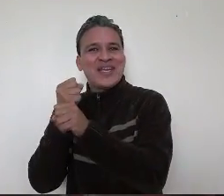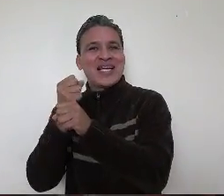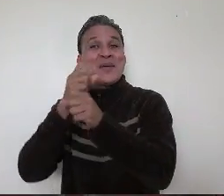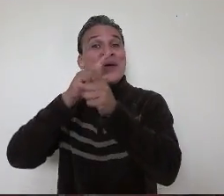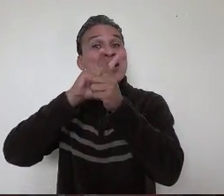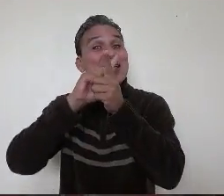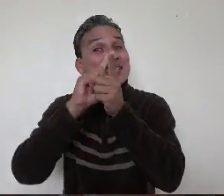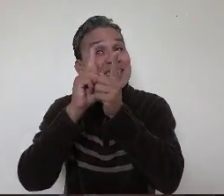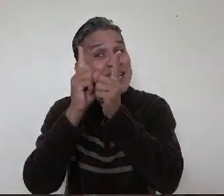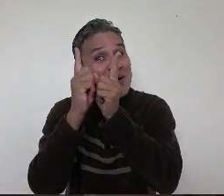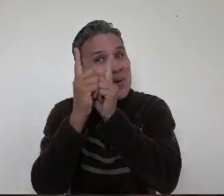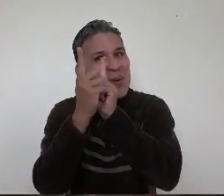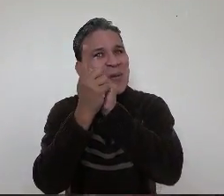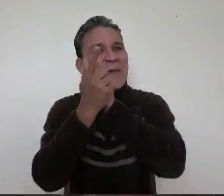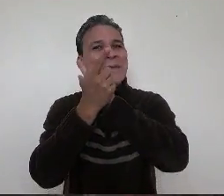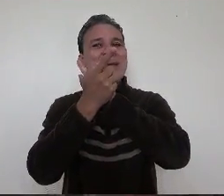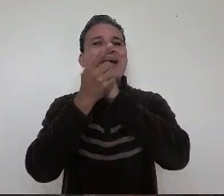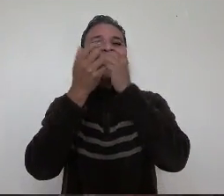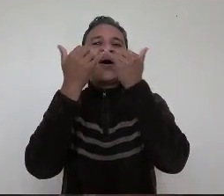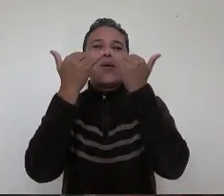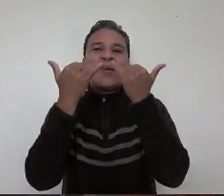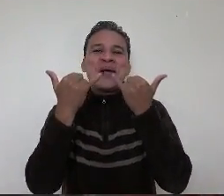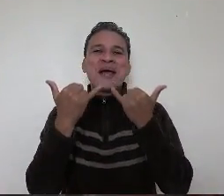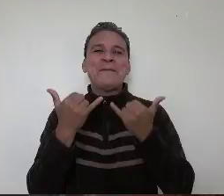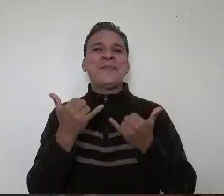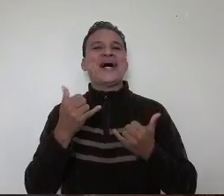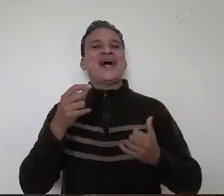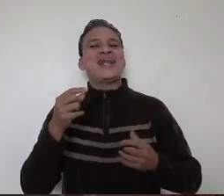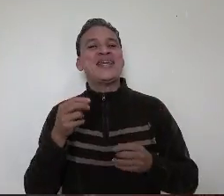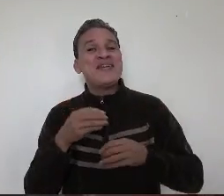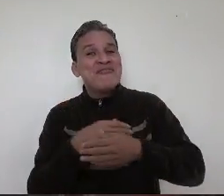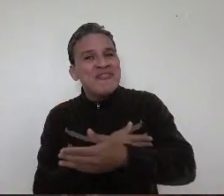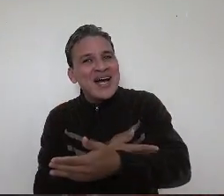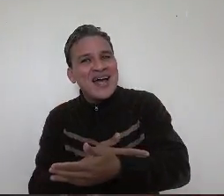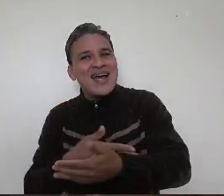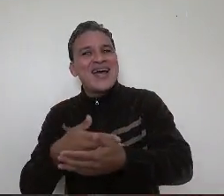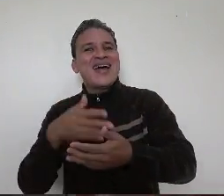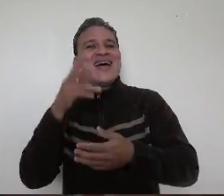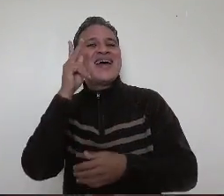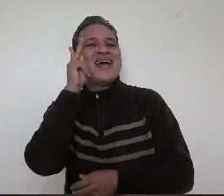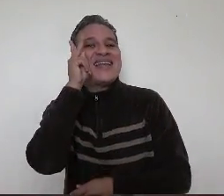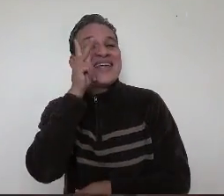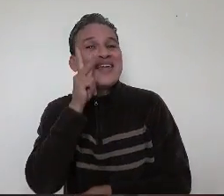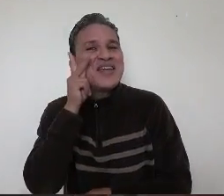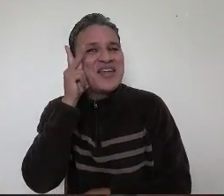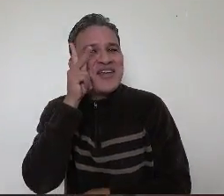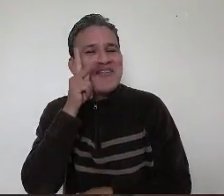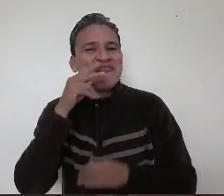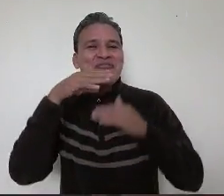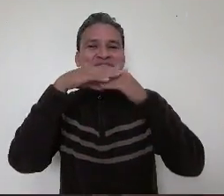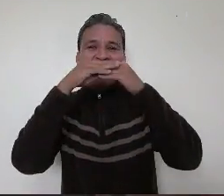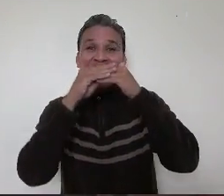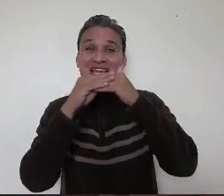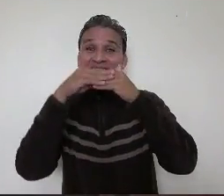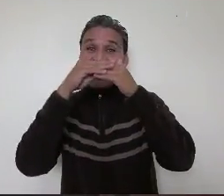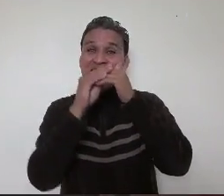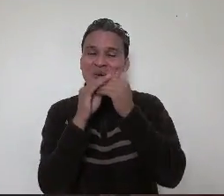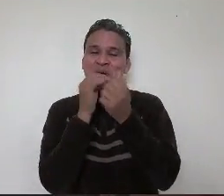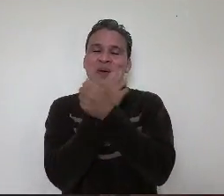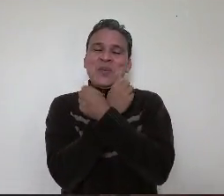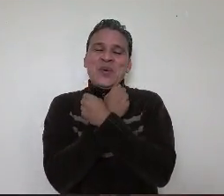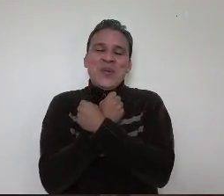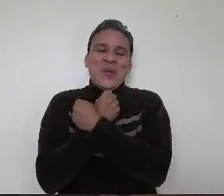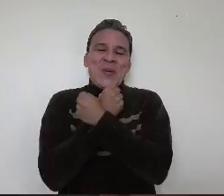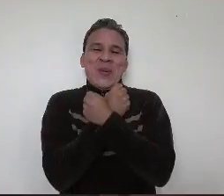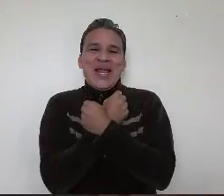se convierten ahora en pan y vino de amor, en el